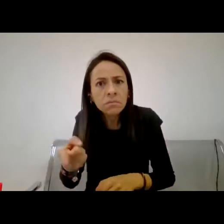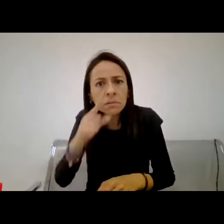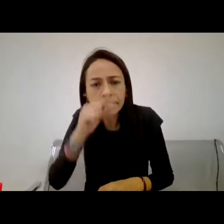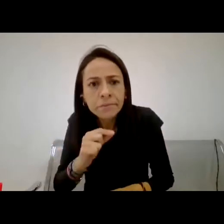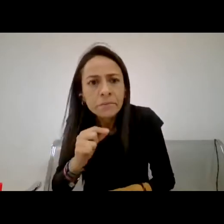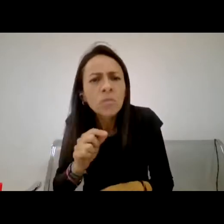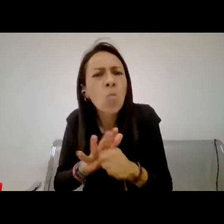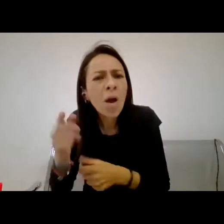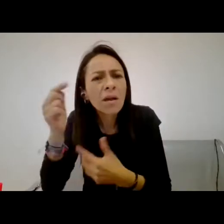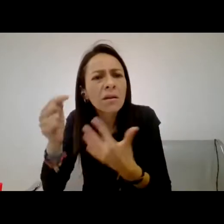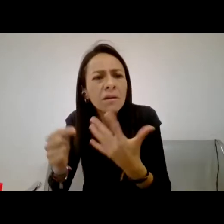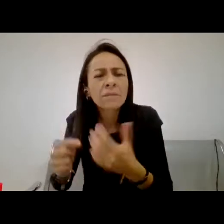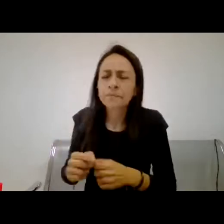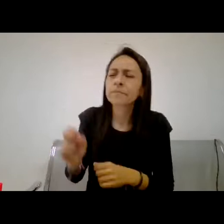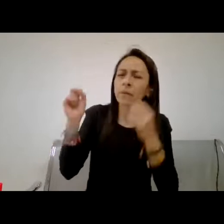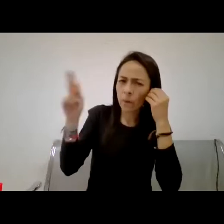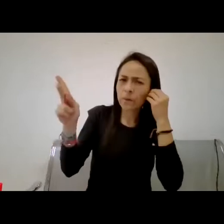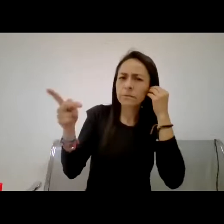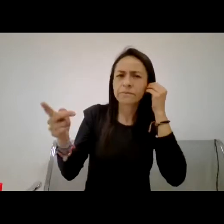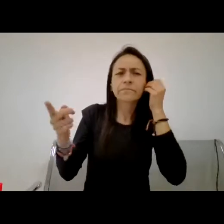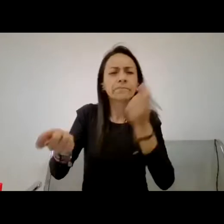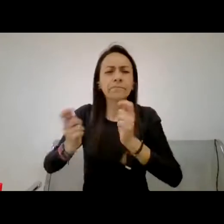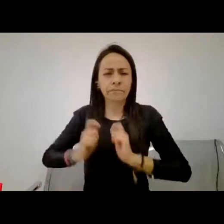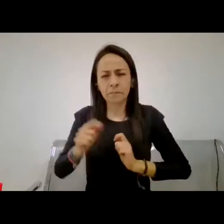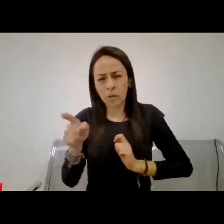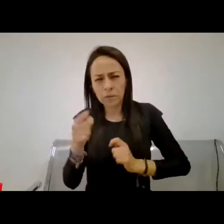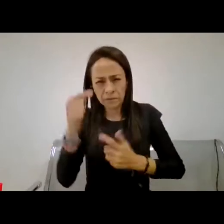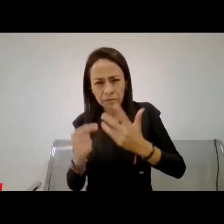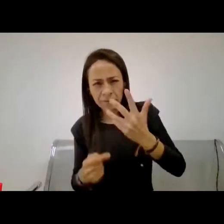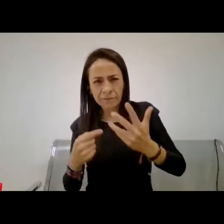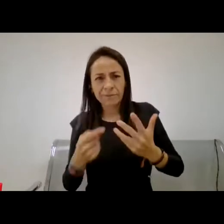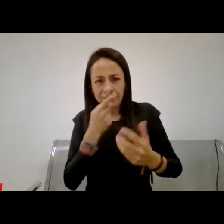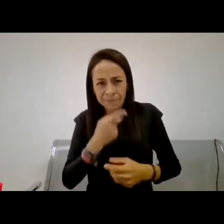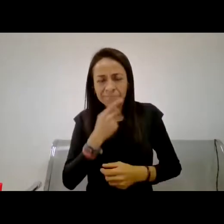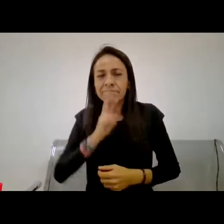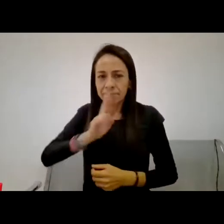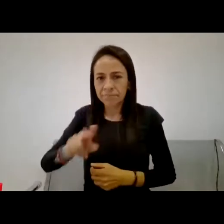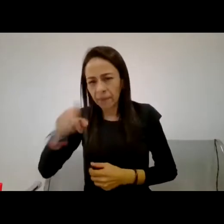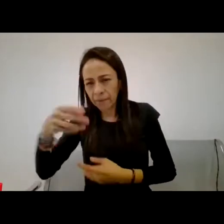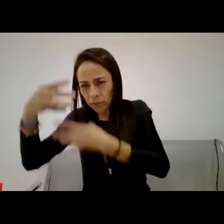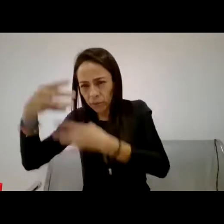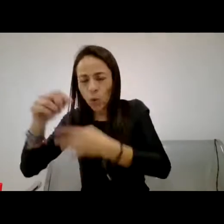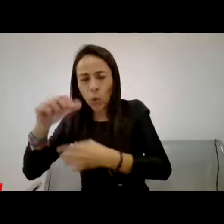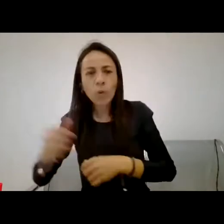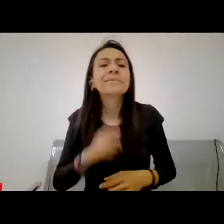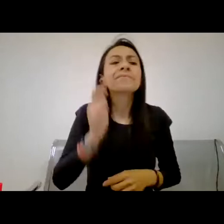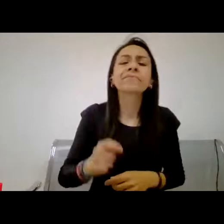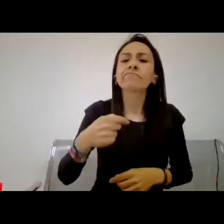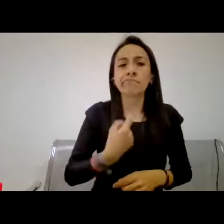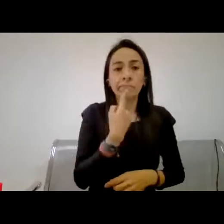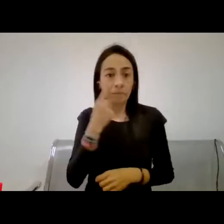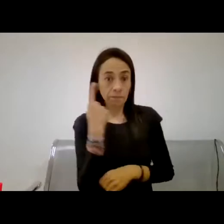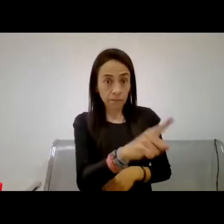chat. Primero voy a una sobre el amparo. Si podemos ampararnos